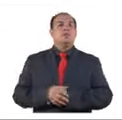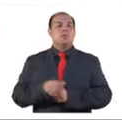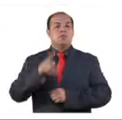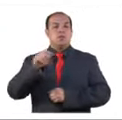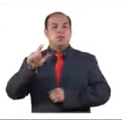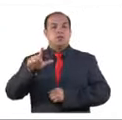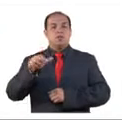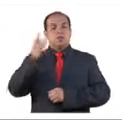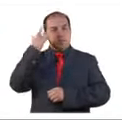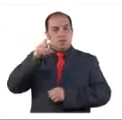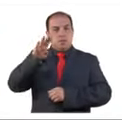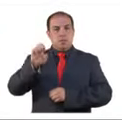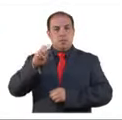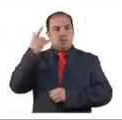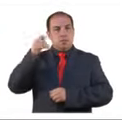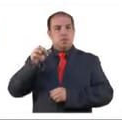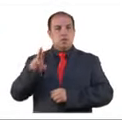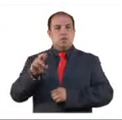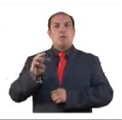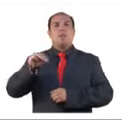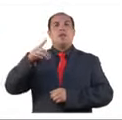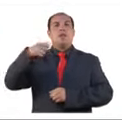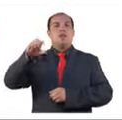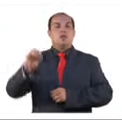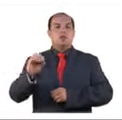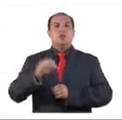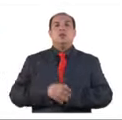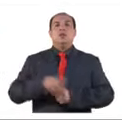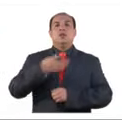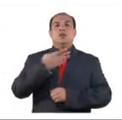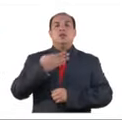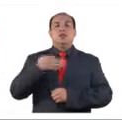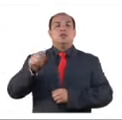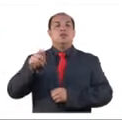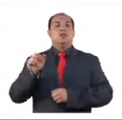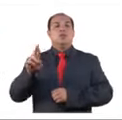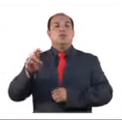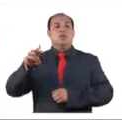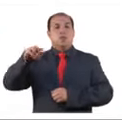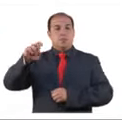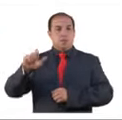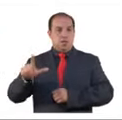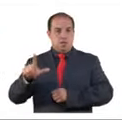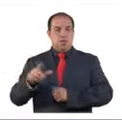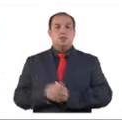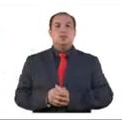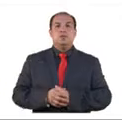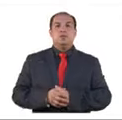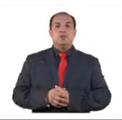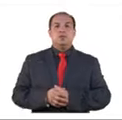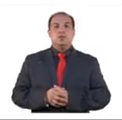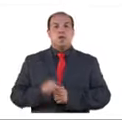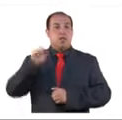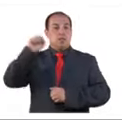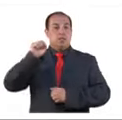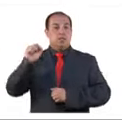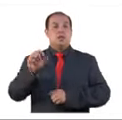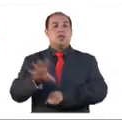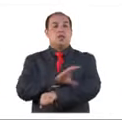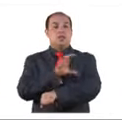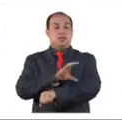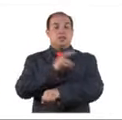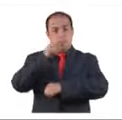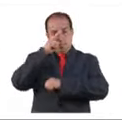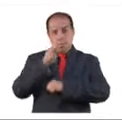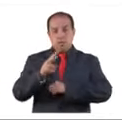San Bernabé, San Salvador Xiomaca, Santa María Marinalco, Sector Naval, Sindicato Mexicano de Electricistas. Las ciclovías son una forma